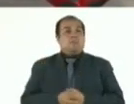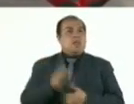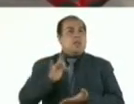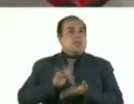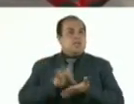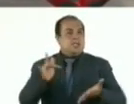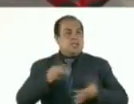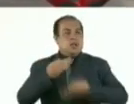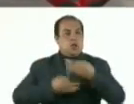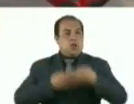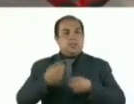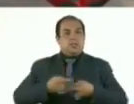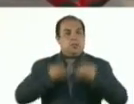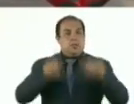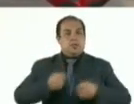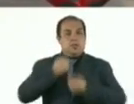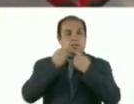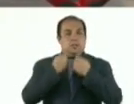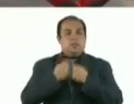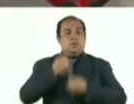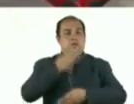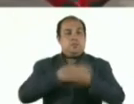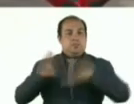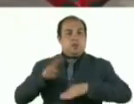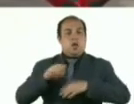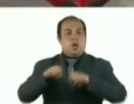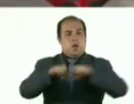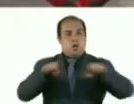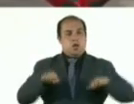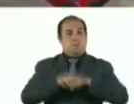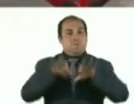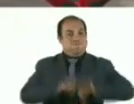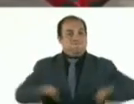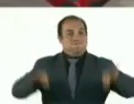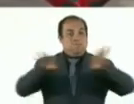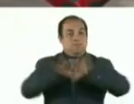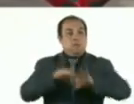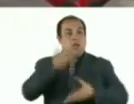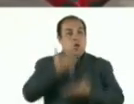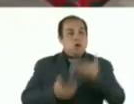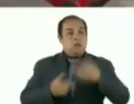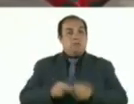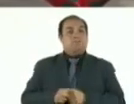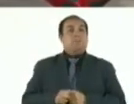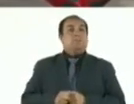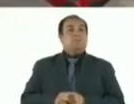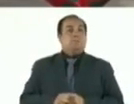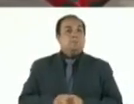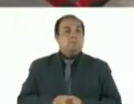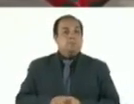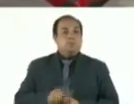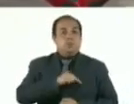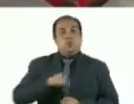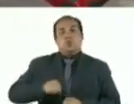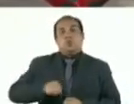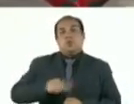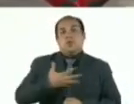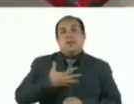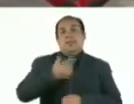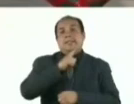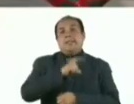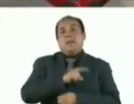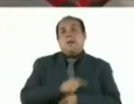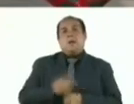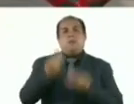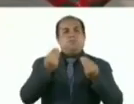de éxito, a un gran equipo. Esta realidad que hoy estamos viviendo se debe a cientos